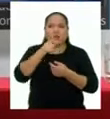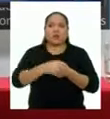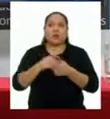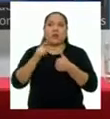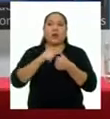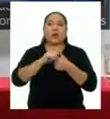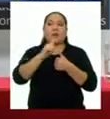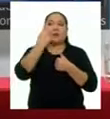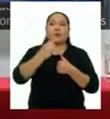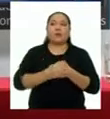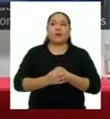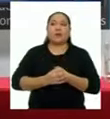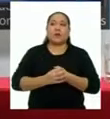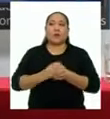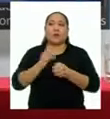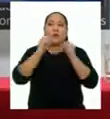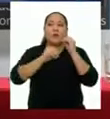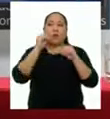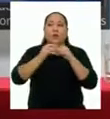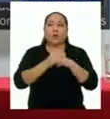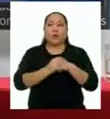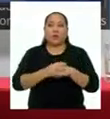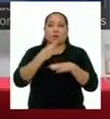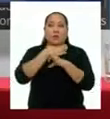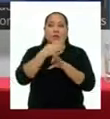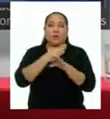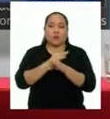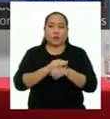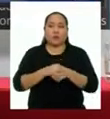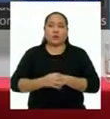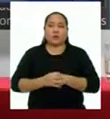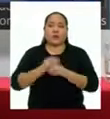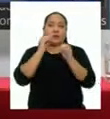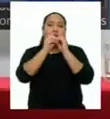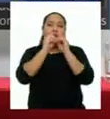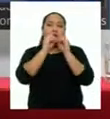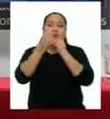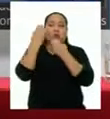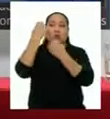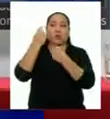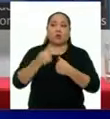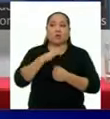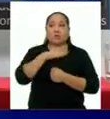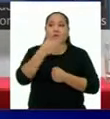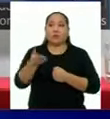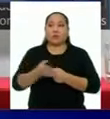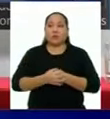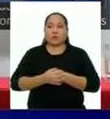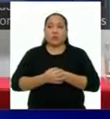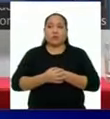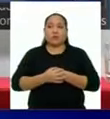es el de implementar medidas para la recuperación del empleo en esta etapa de reactivación económica. La siguiente, por favor.